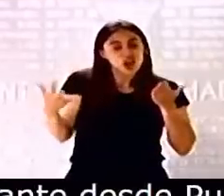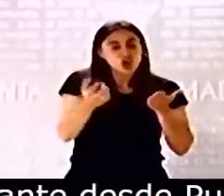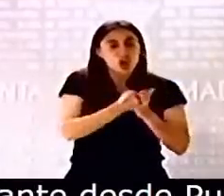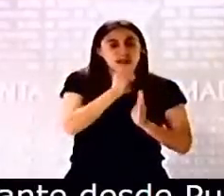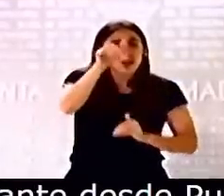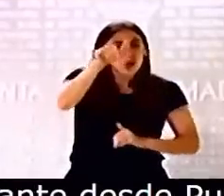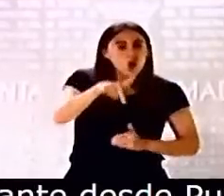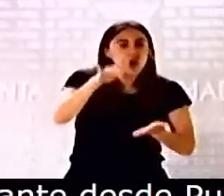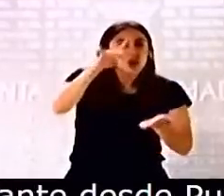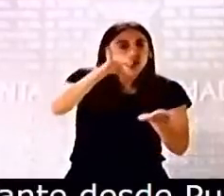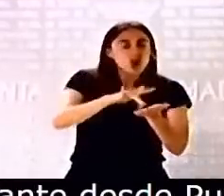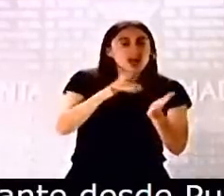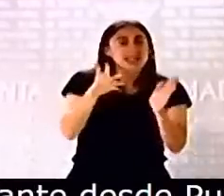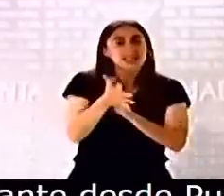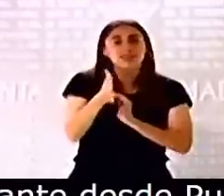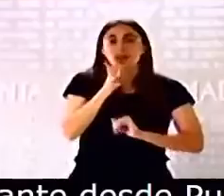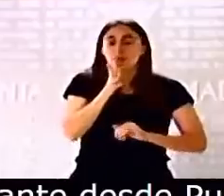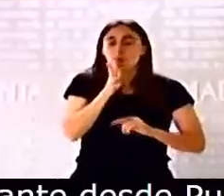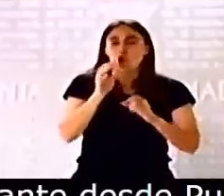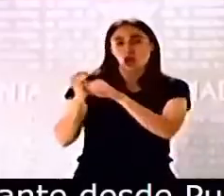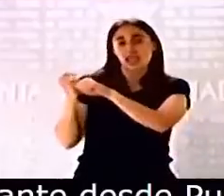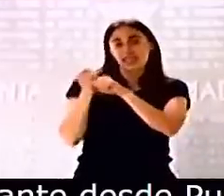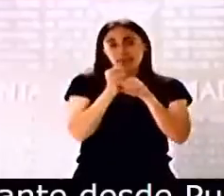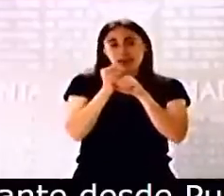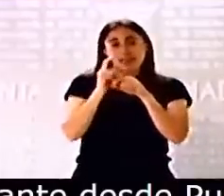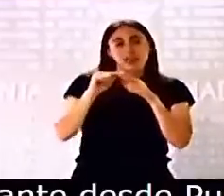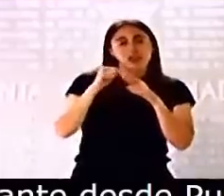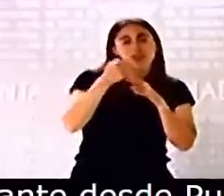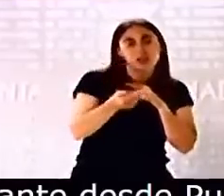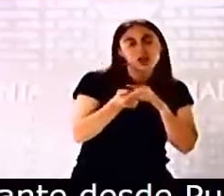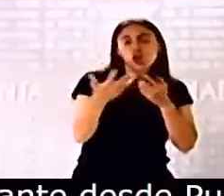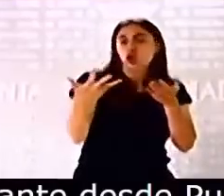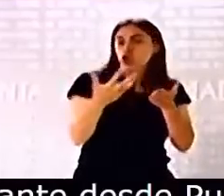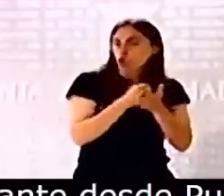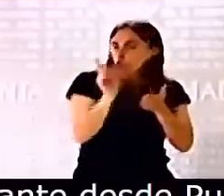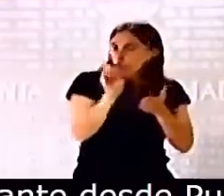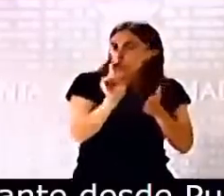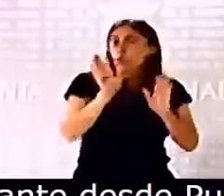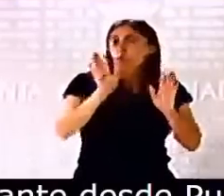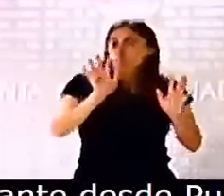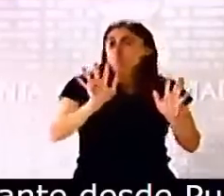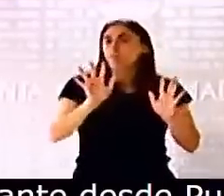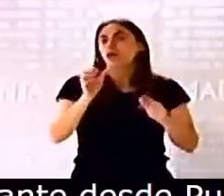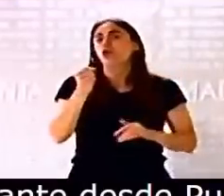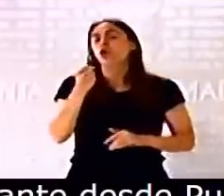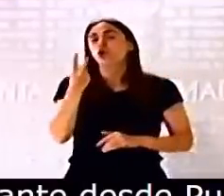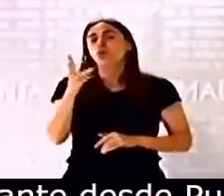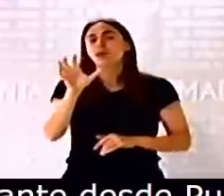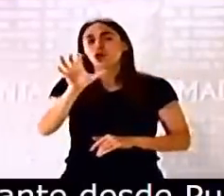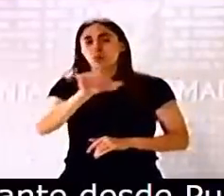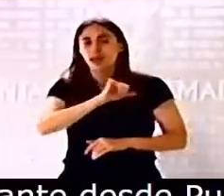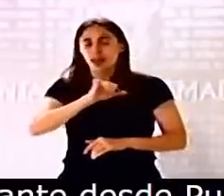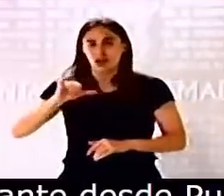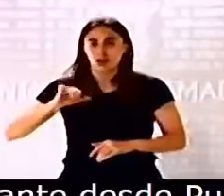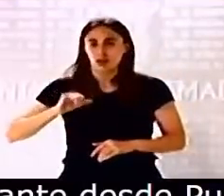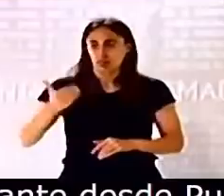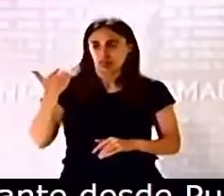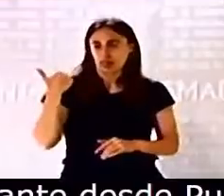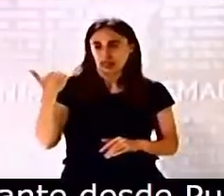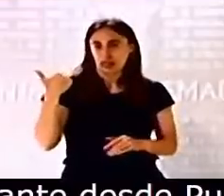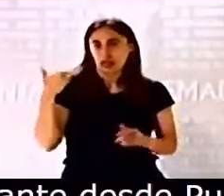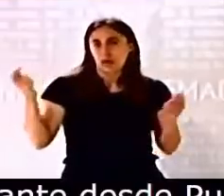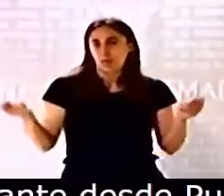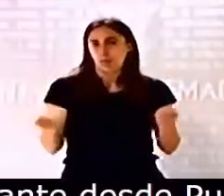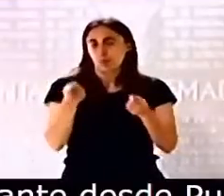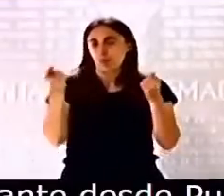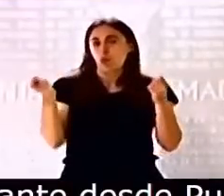a las consecuencias de la Semana Santa. En cualquier caso, la incidencia de la comunidad autónoma que acaba de hacer pública el Ministerio de